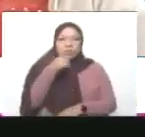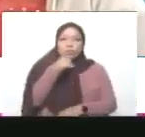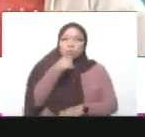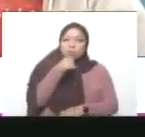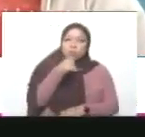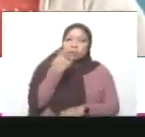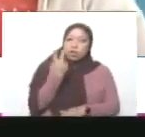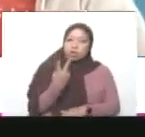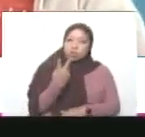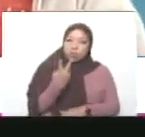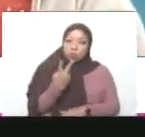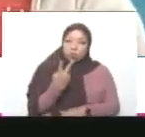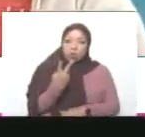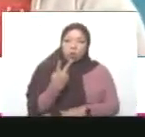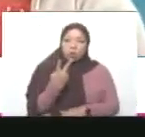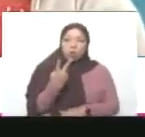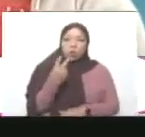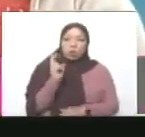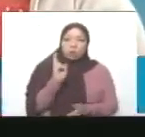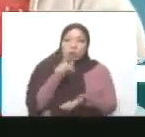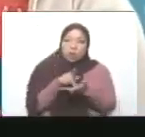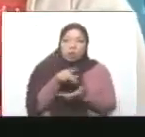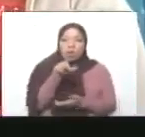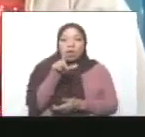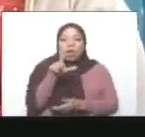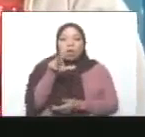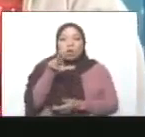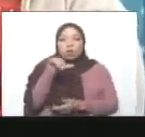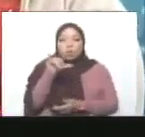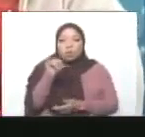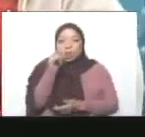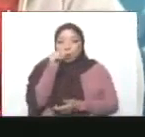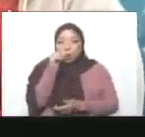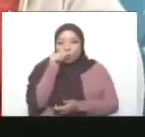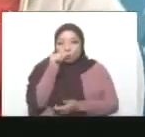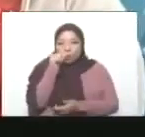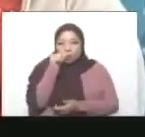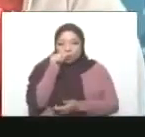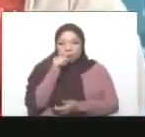dos oportunidades, Luis Roja, y bueno,